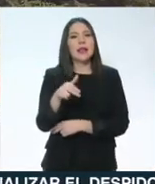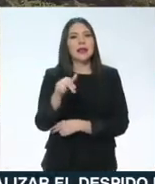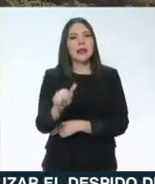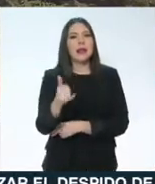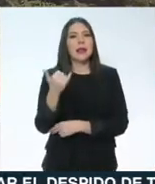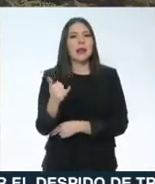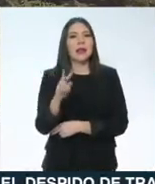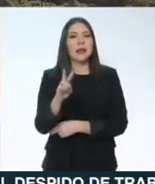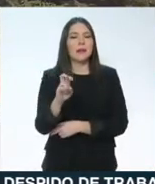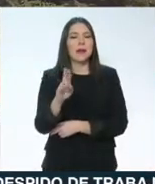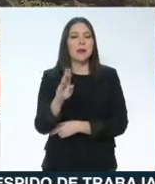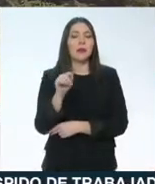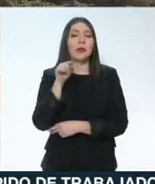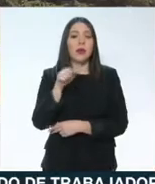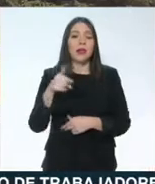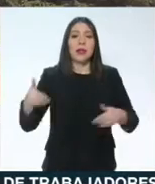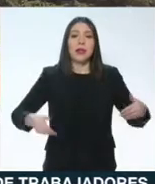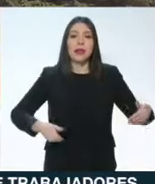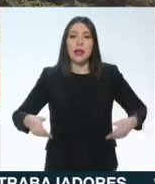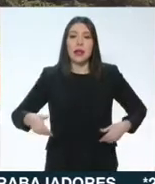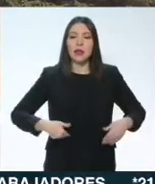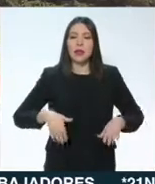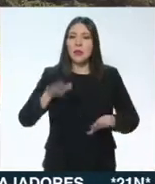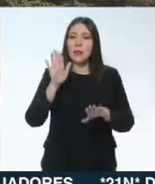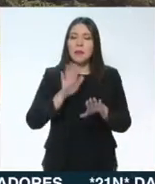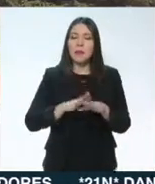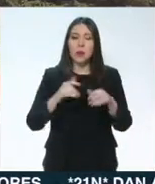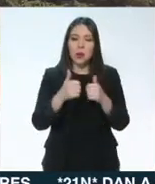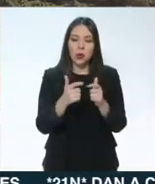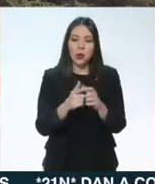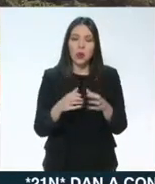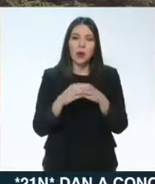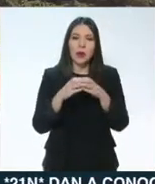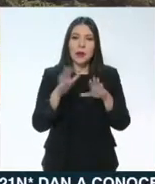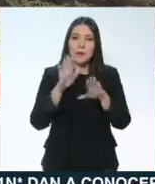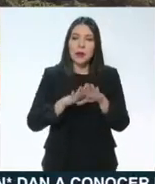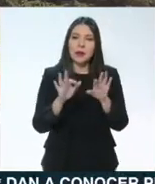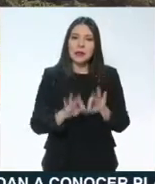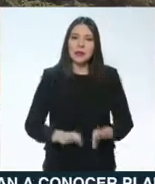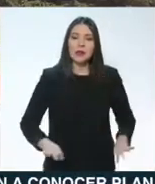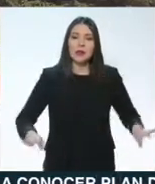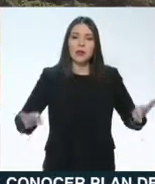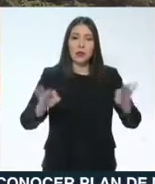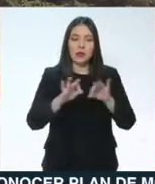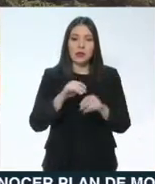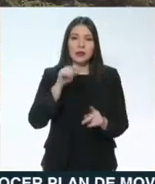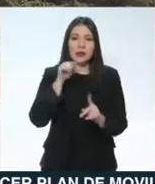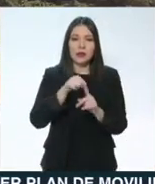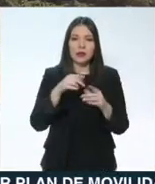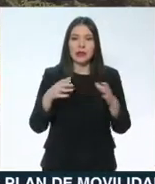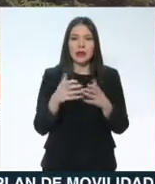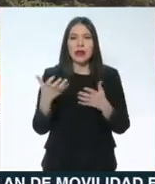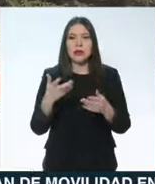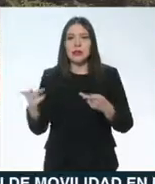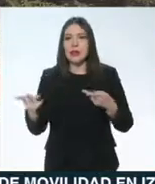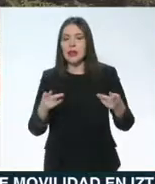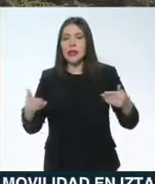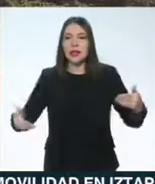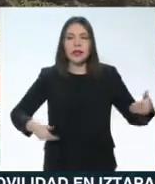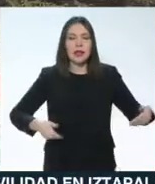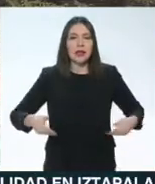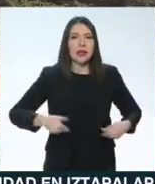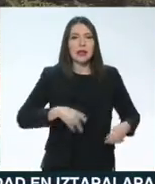compañías más importantes de teatro de este país, y es una compañía precisamente que hace teatro hecho